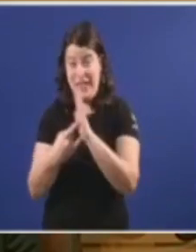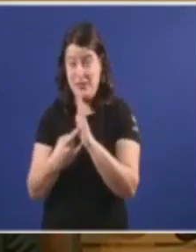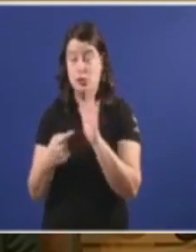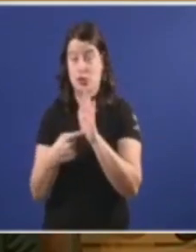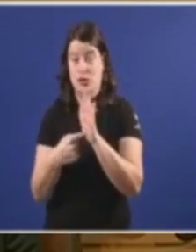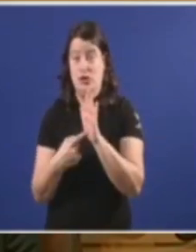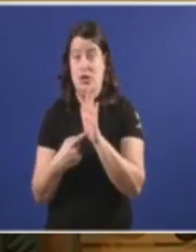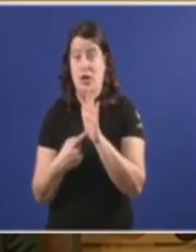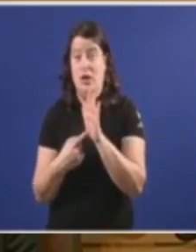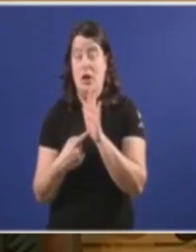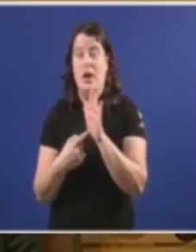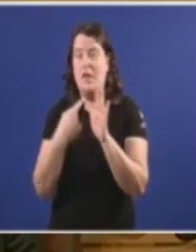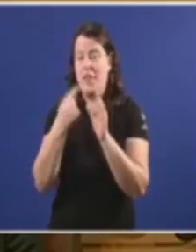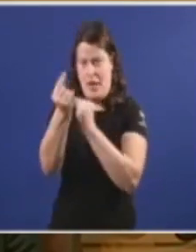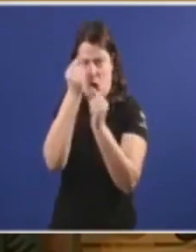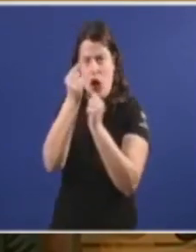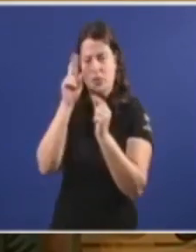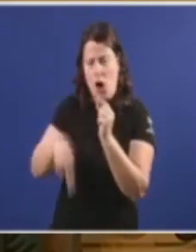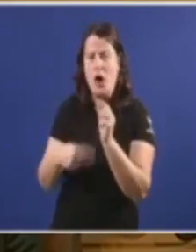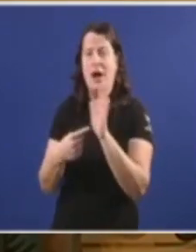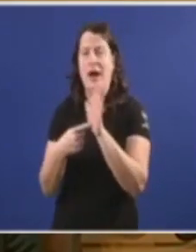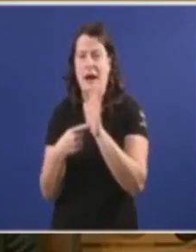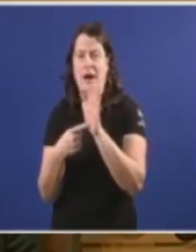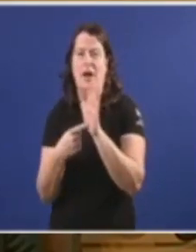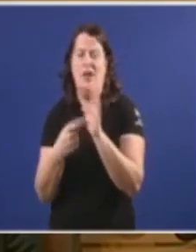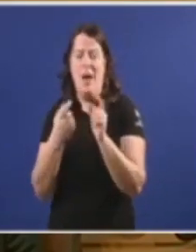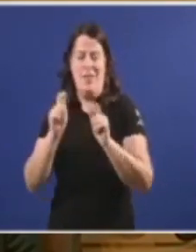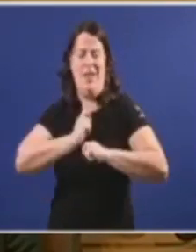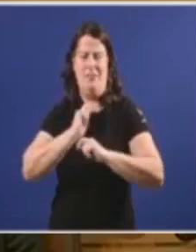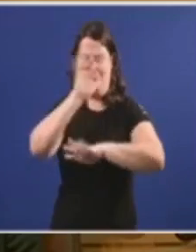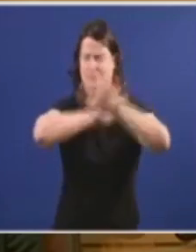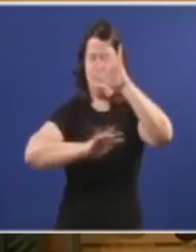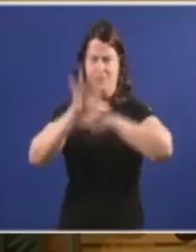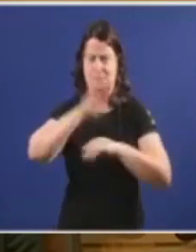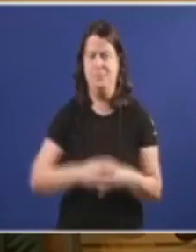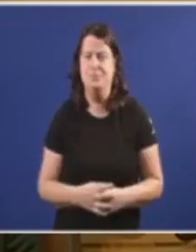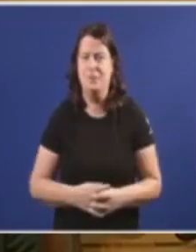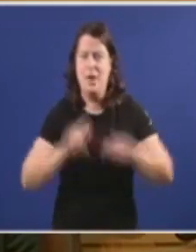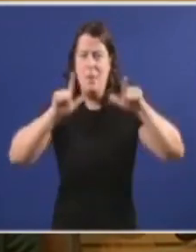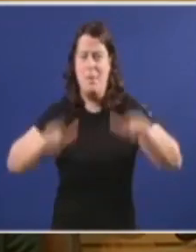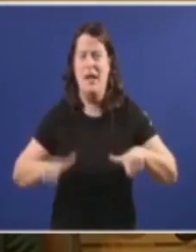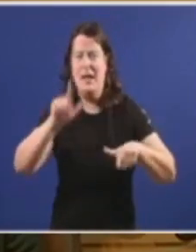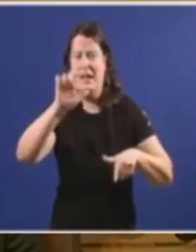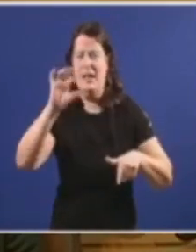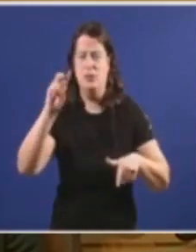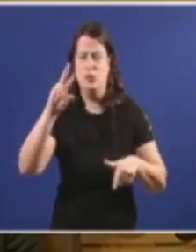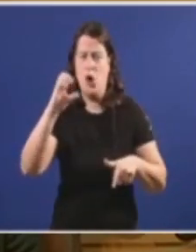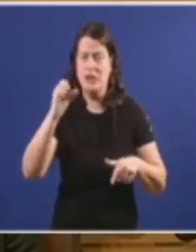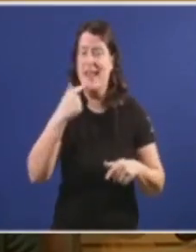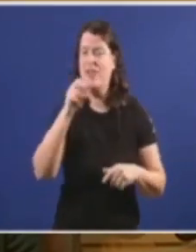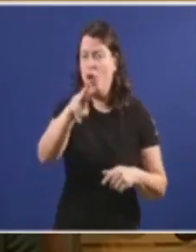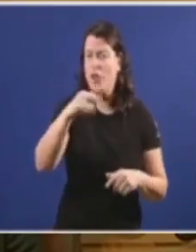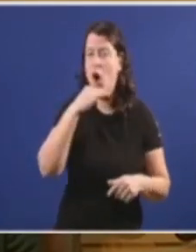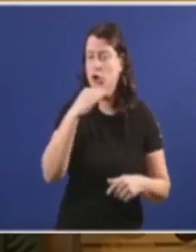define como concretos se escapan a esa cerimonia da confusión. Planta de Viscosa. O 12 de outubro anuncia que